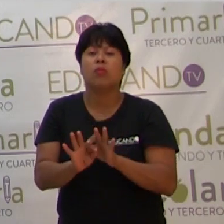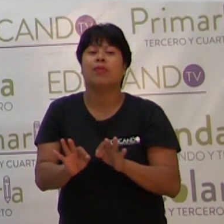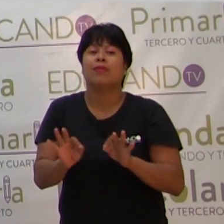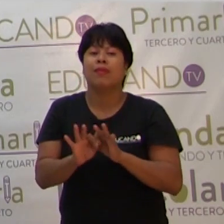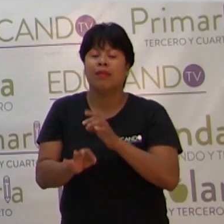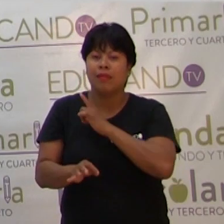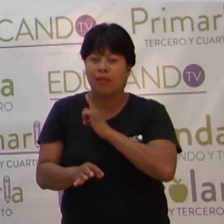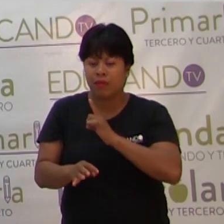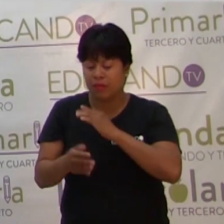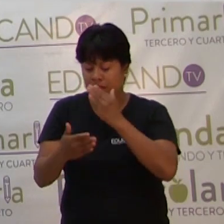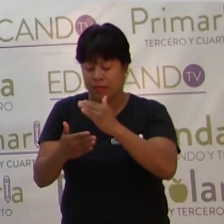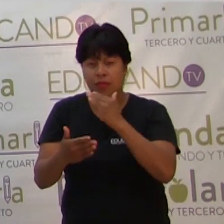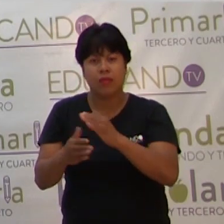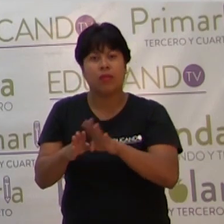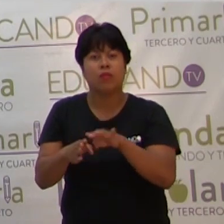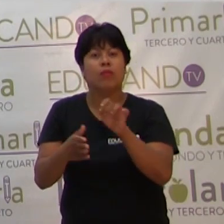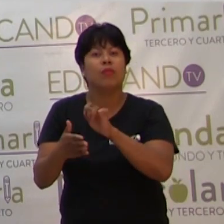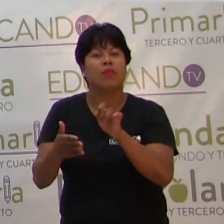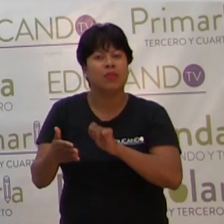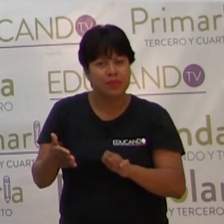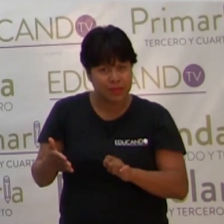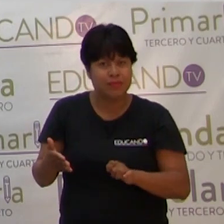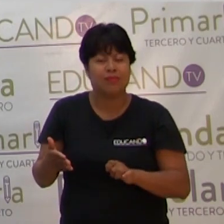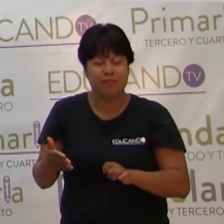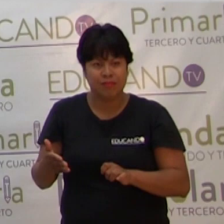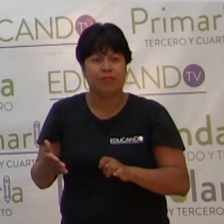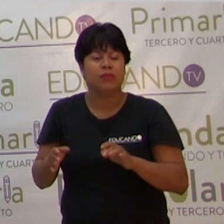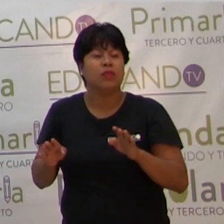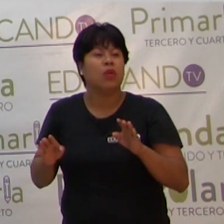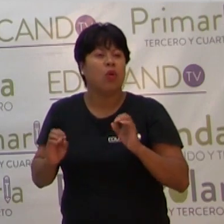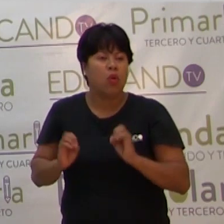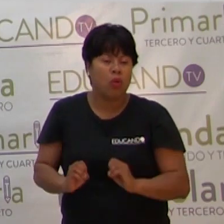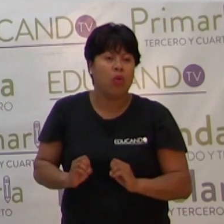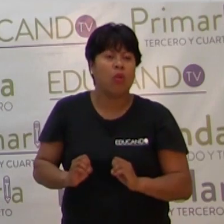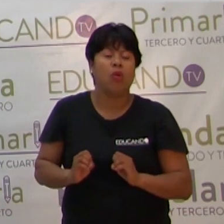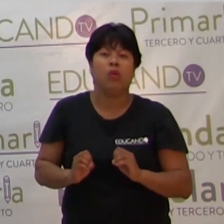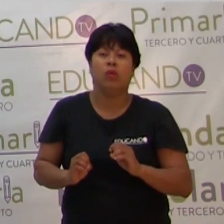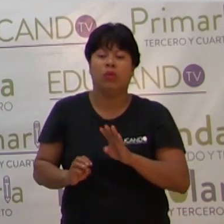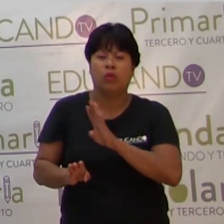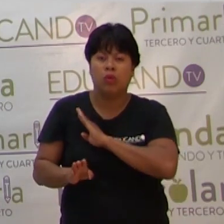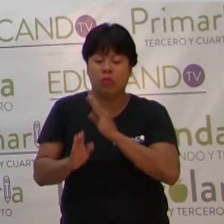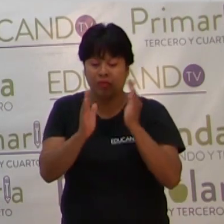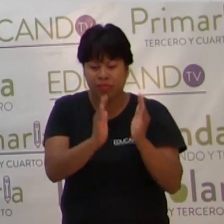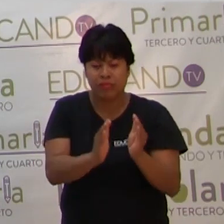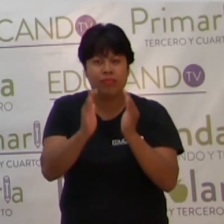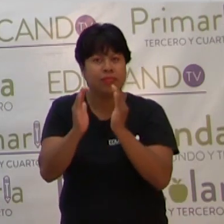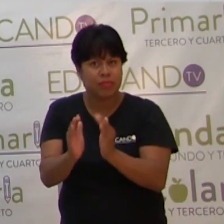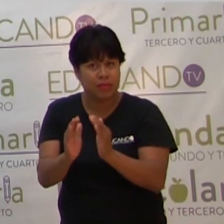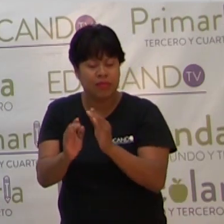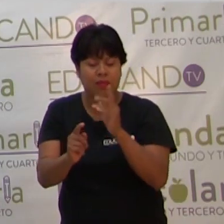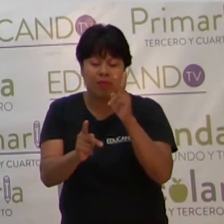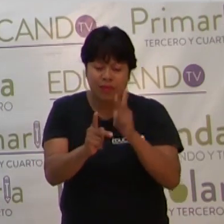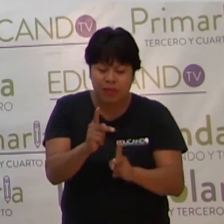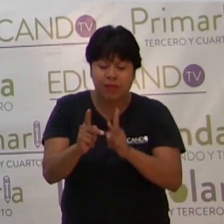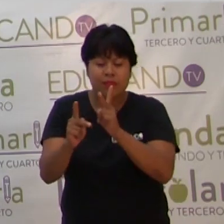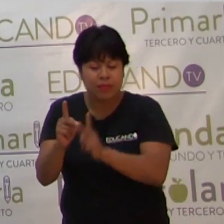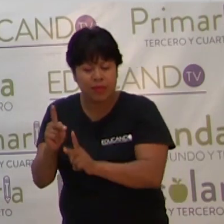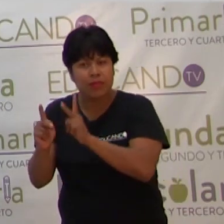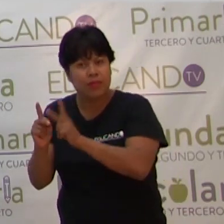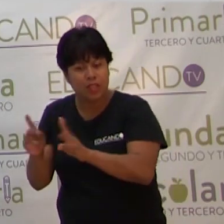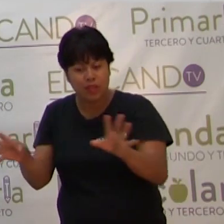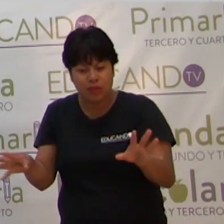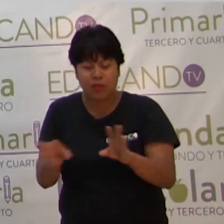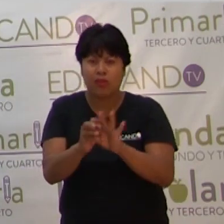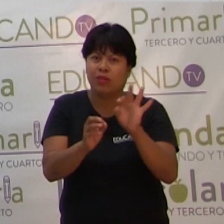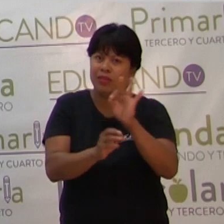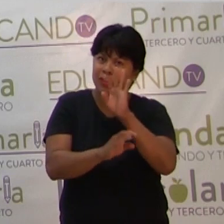tenemos que jerarquizar las operaciones o si no, hacerlas por segmentos, es decir, primero lo